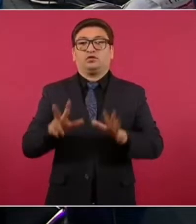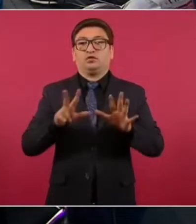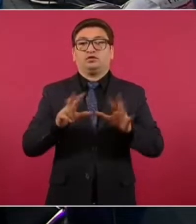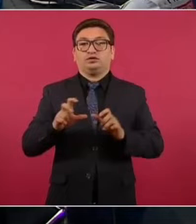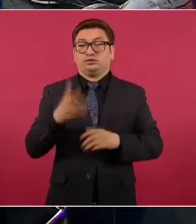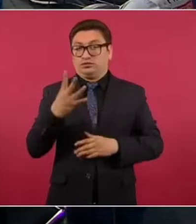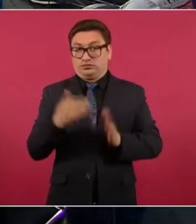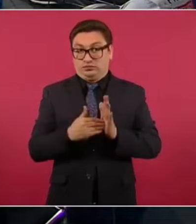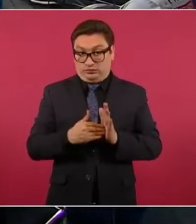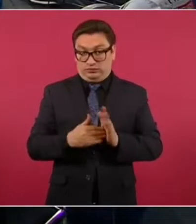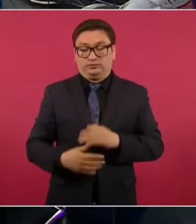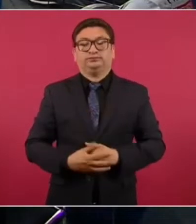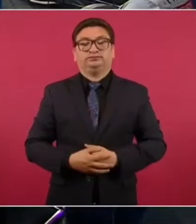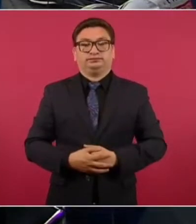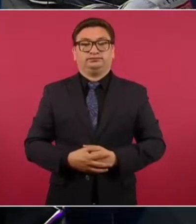804,000.